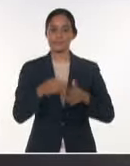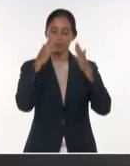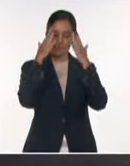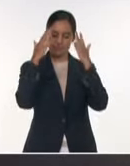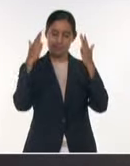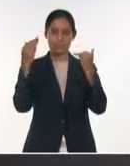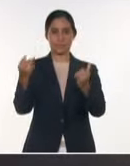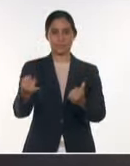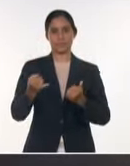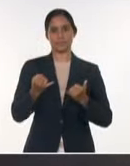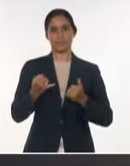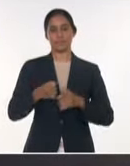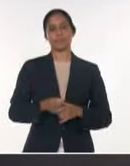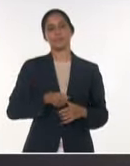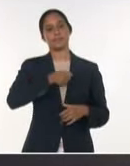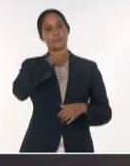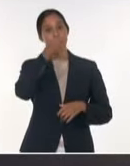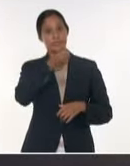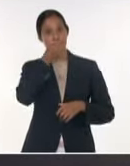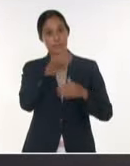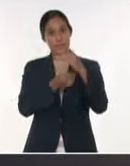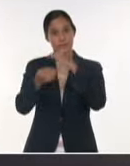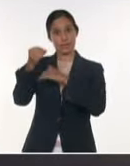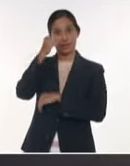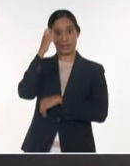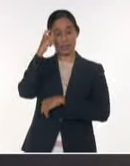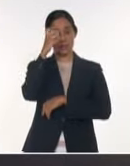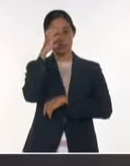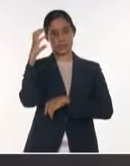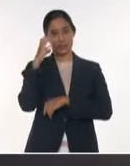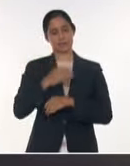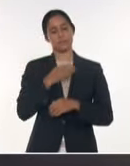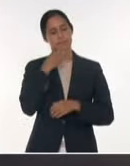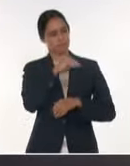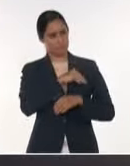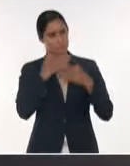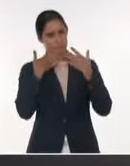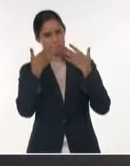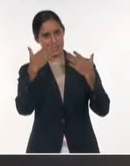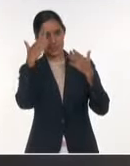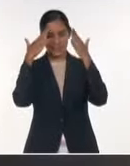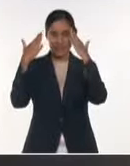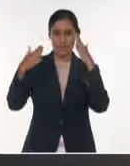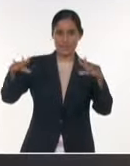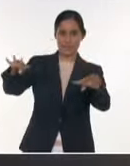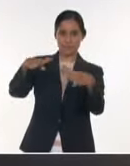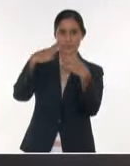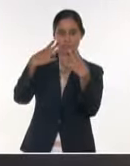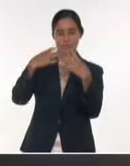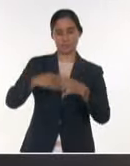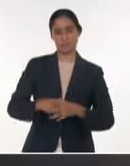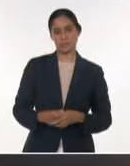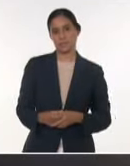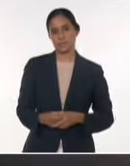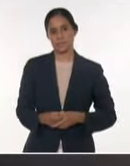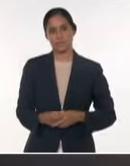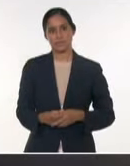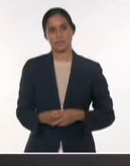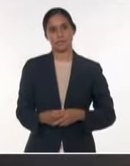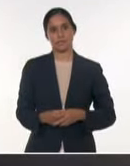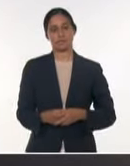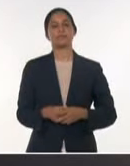Celier, ya contamos con la presencia del máster en ciencias, Argelio Fernández. ¿Cómo estás, Argelio? Muy bien, gracias. Buenas noches para ti y para los televidentes. Bueno, Argelio, ¿cómo